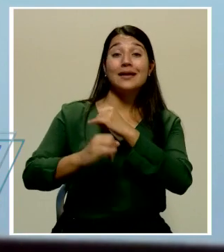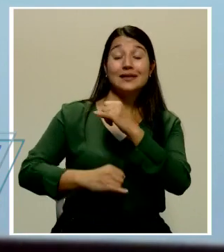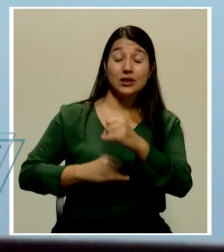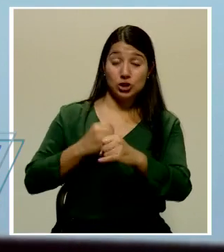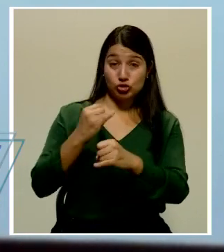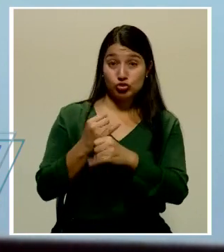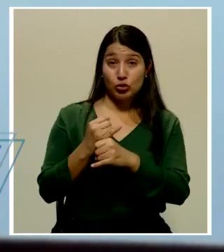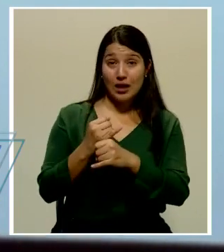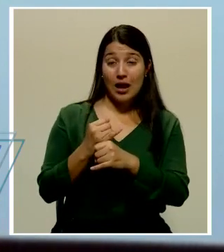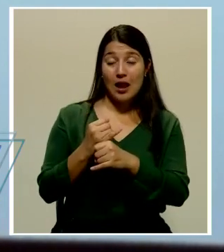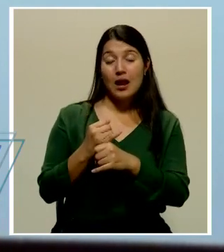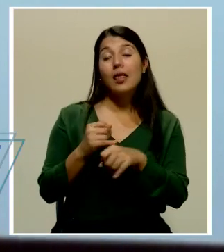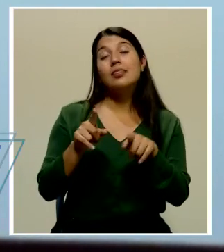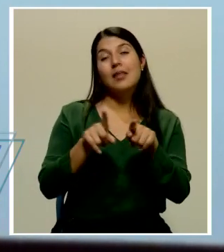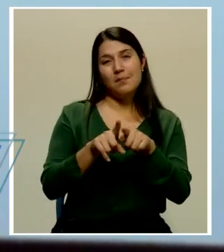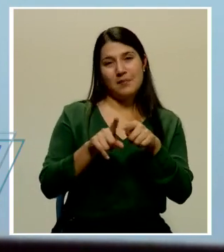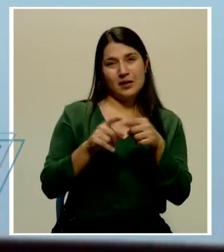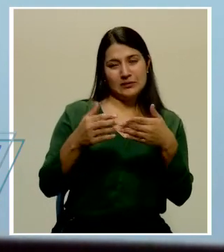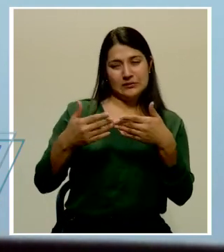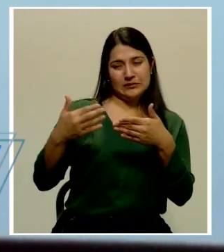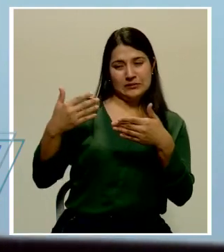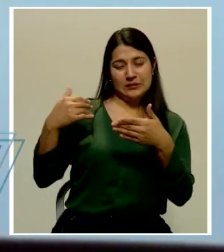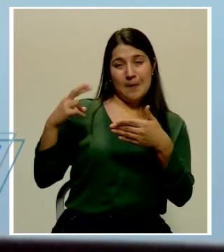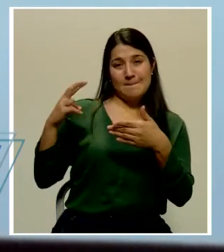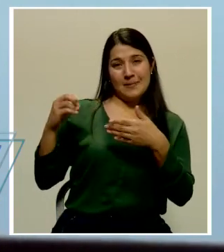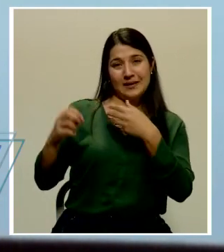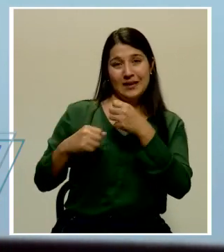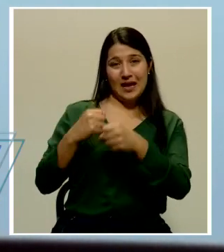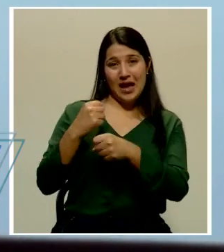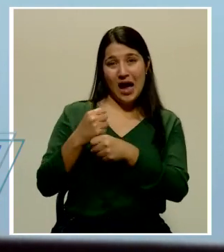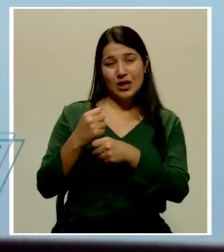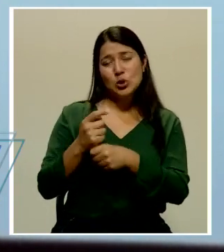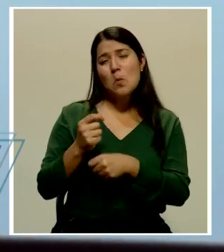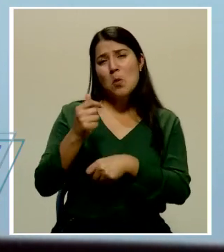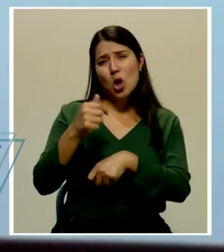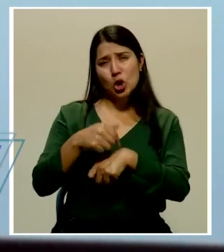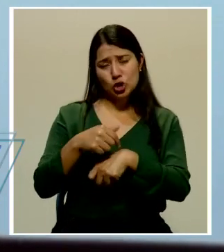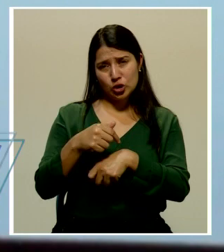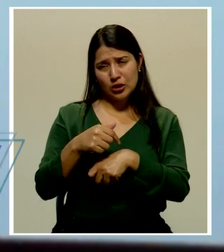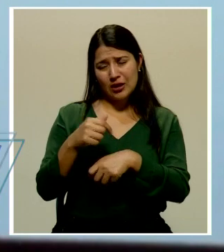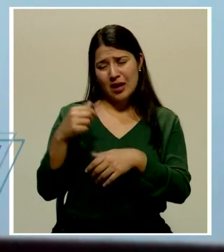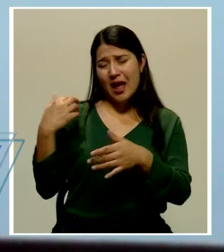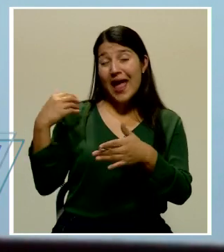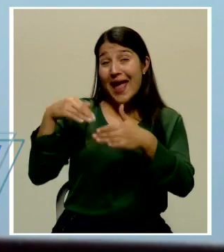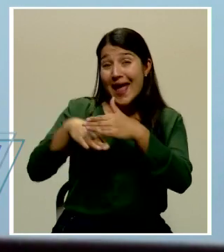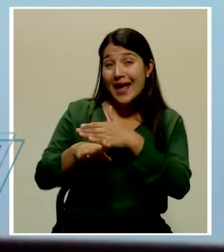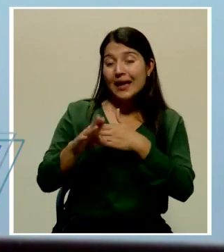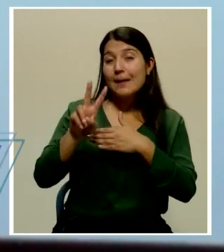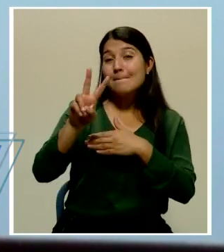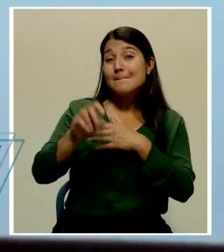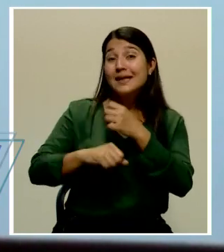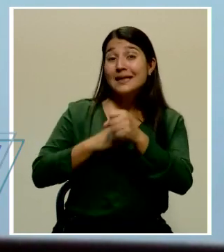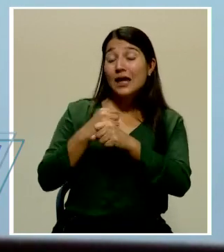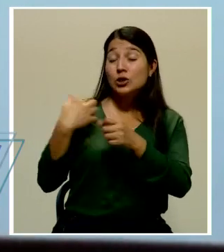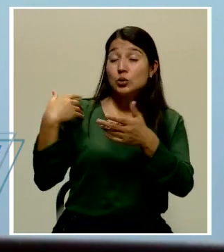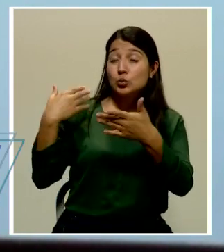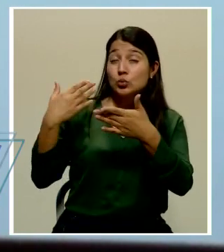aparte de que en 20 años son relativamente pocos los casos en donde ha